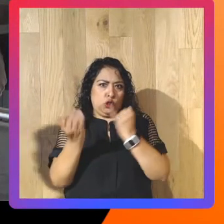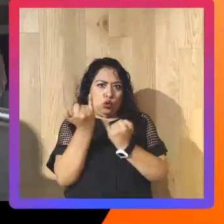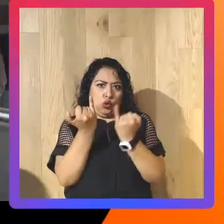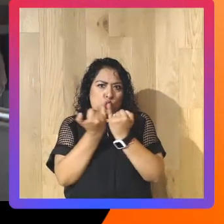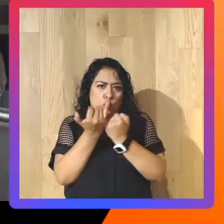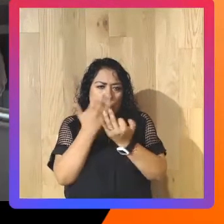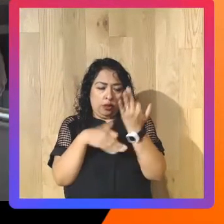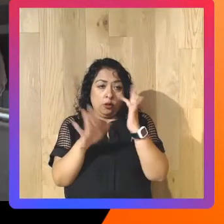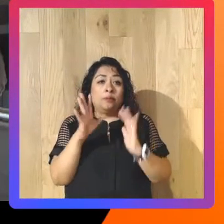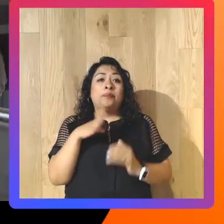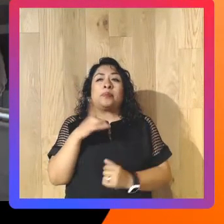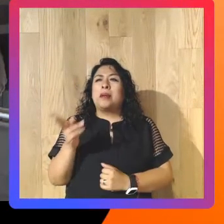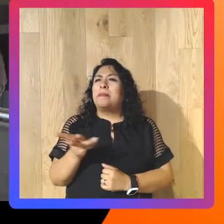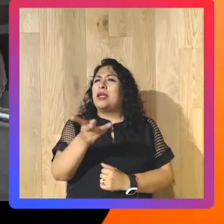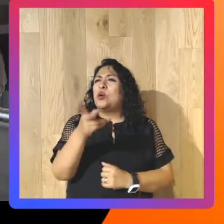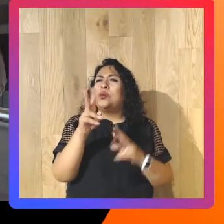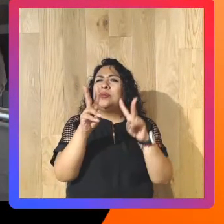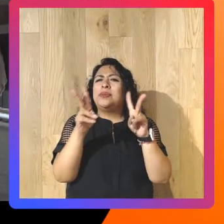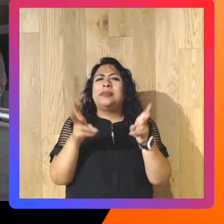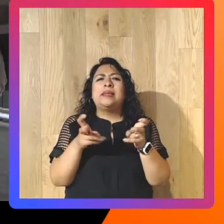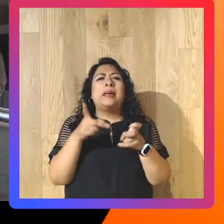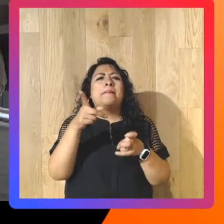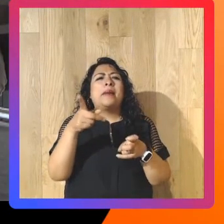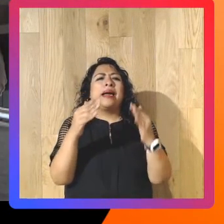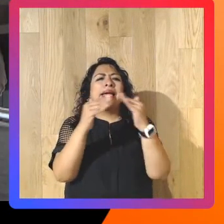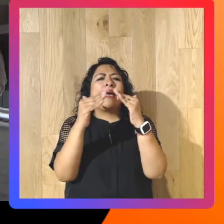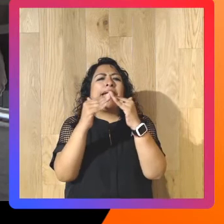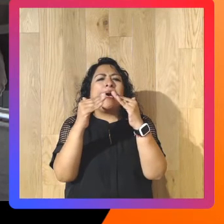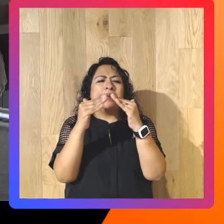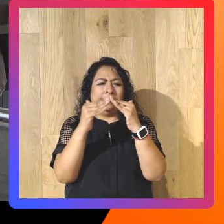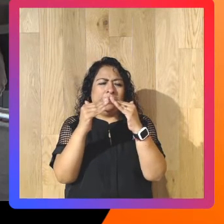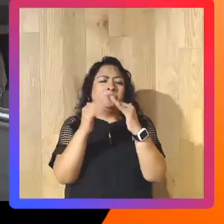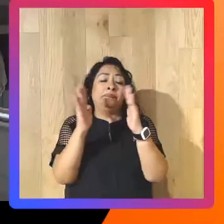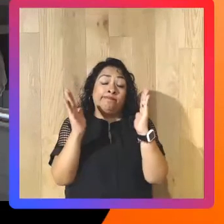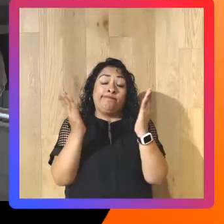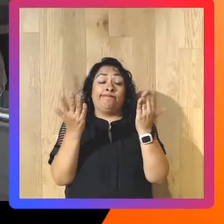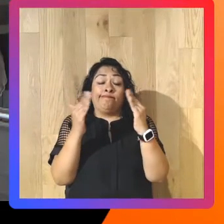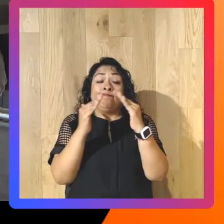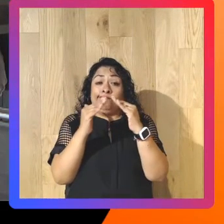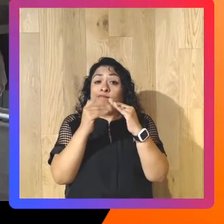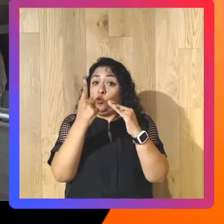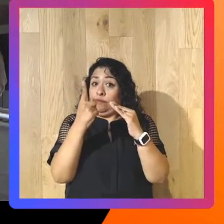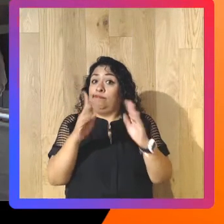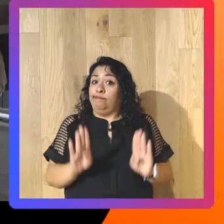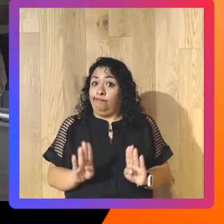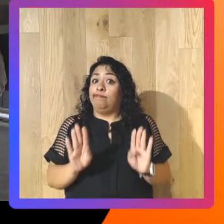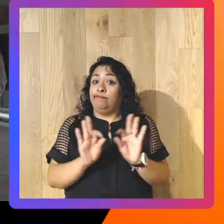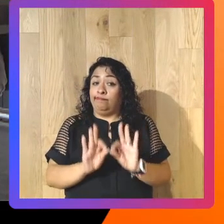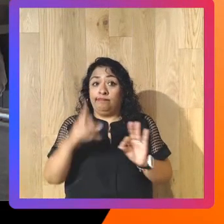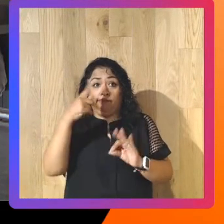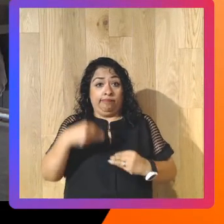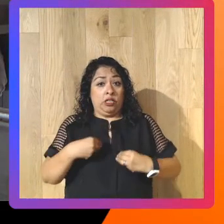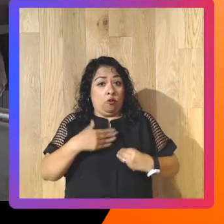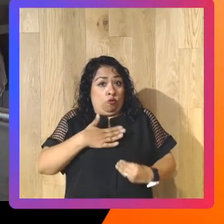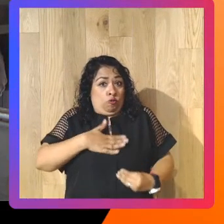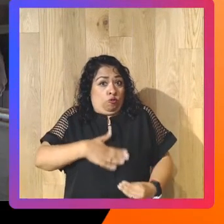Y pregunta sobre el tema de la vivienda. Bueno, la vivienda es uno de los elementos para la vida